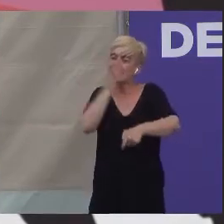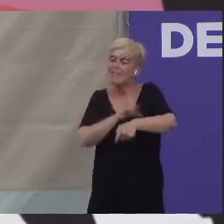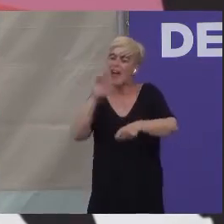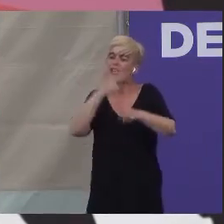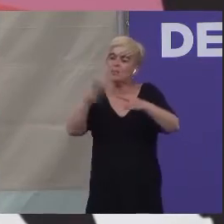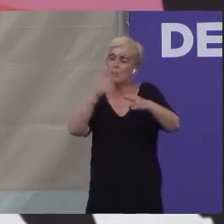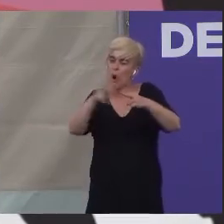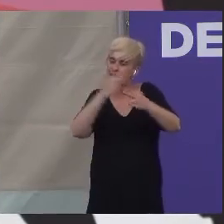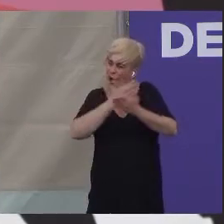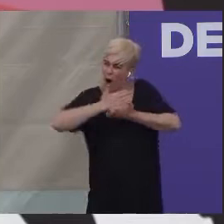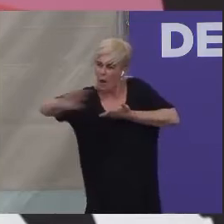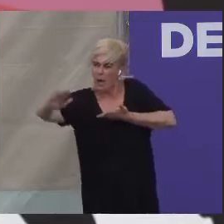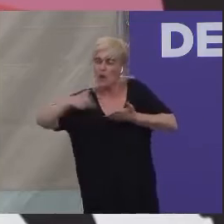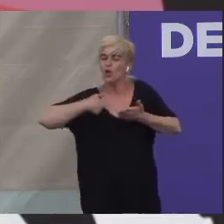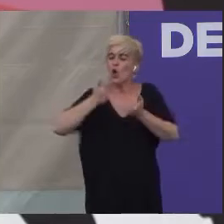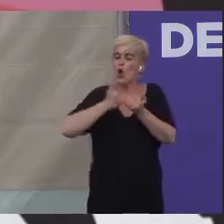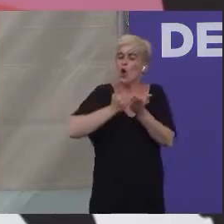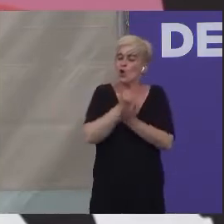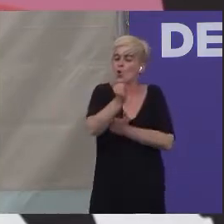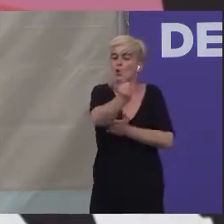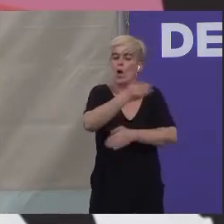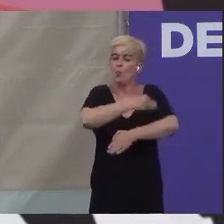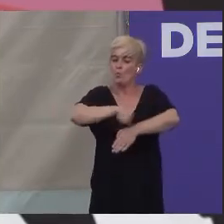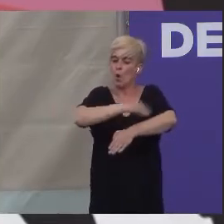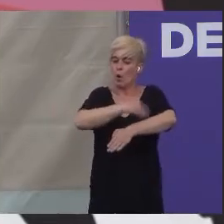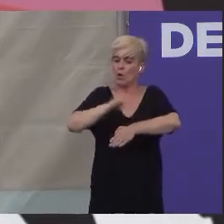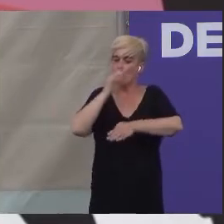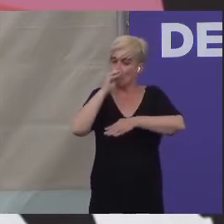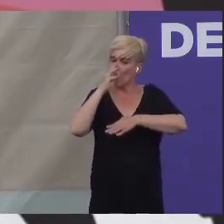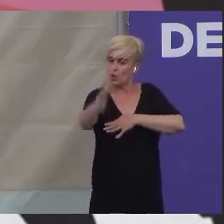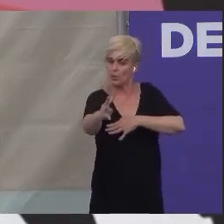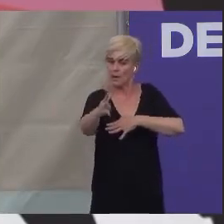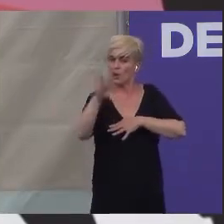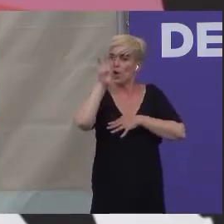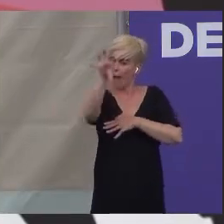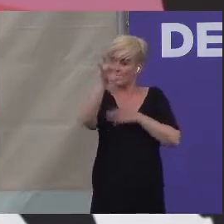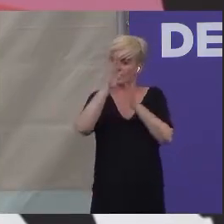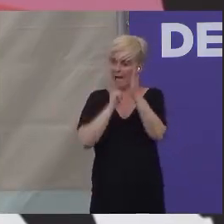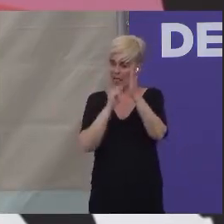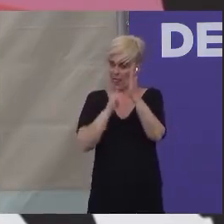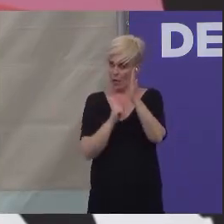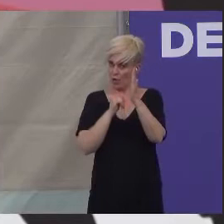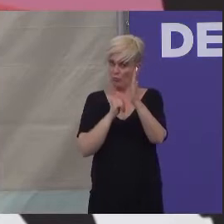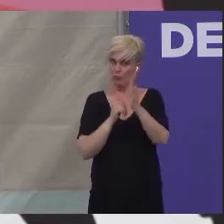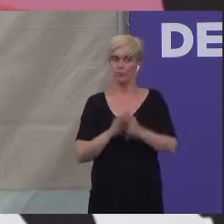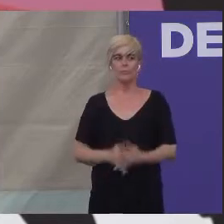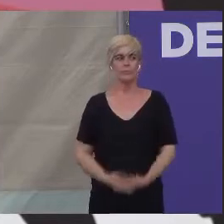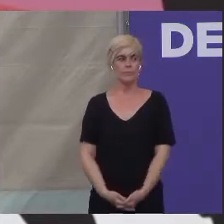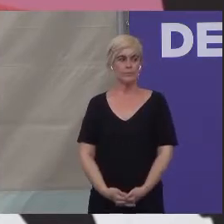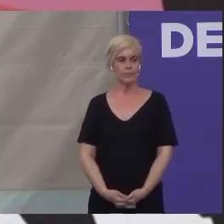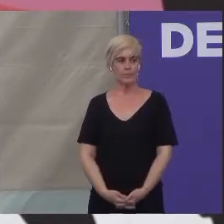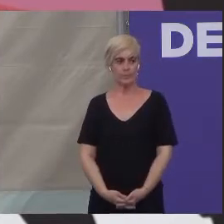políticas, y que será nuestra ruta morada para los próximos 4 años en el País Valenciano.